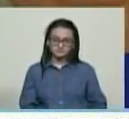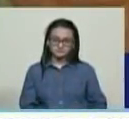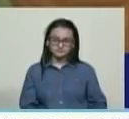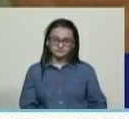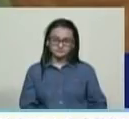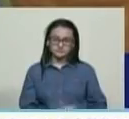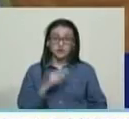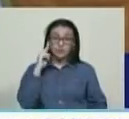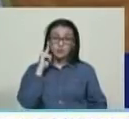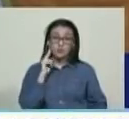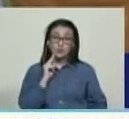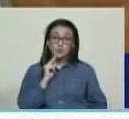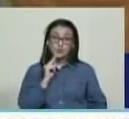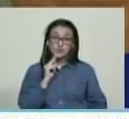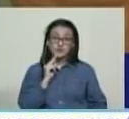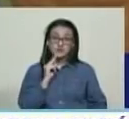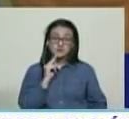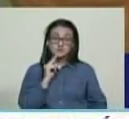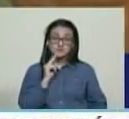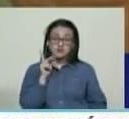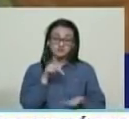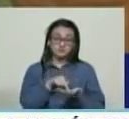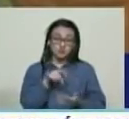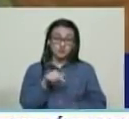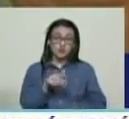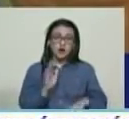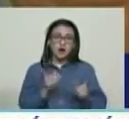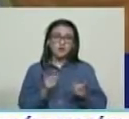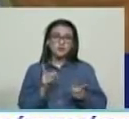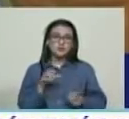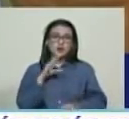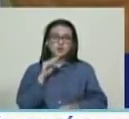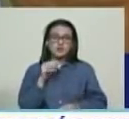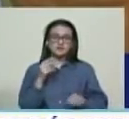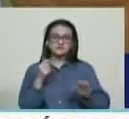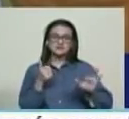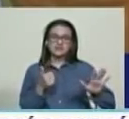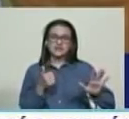llegó aquí, estuvo unos cuantos días, algunos hablan 5, 6, 7 días.